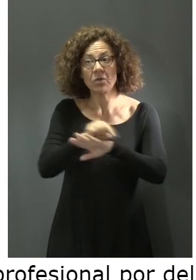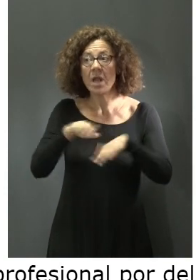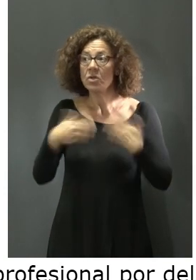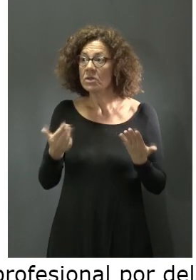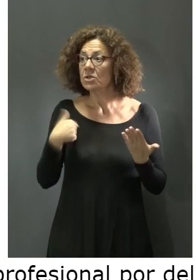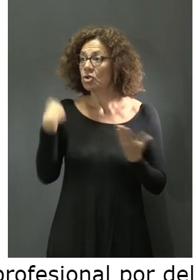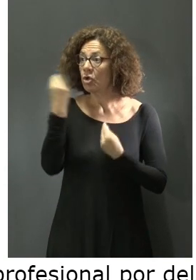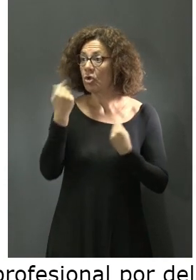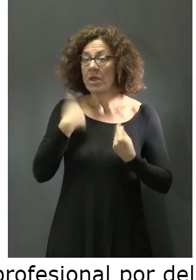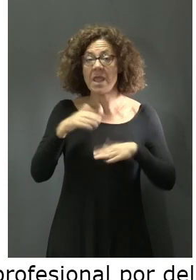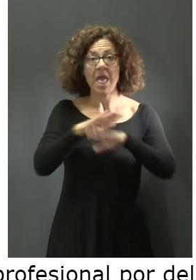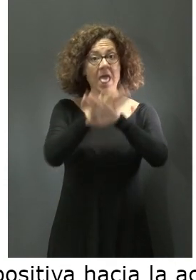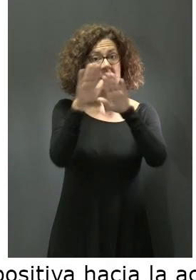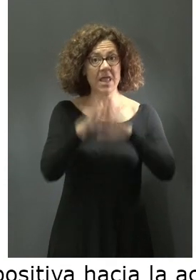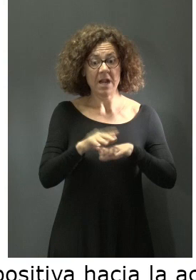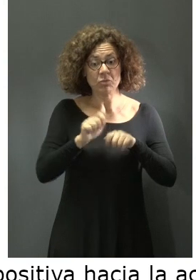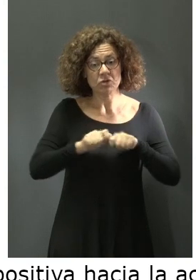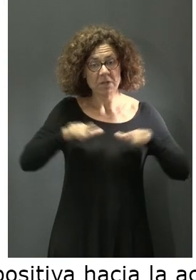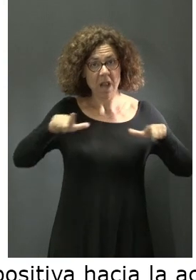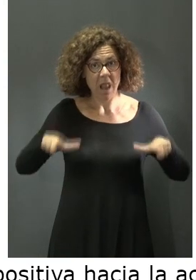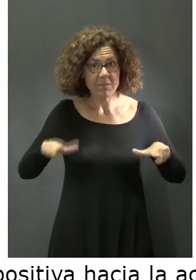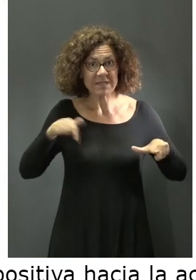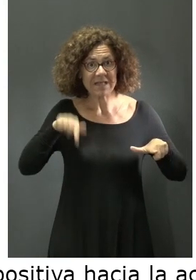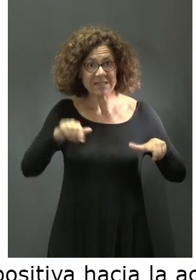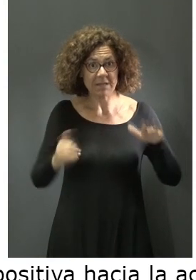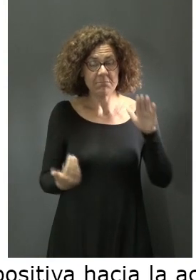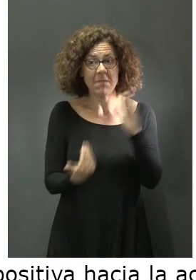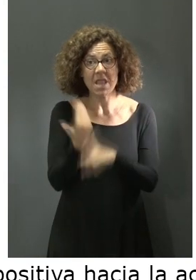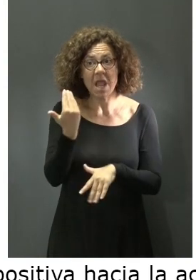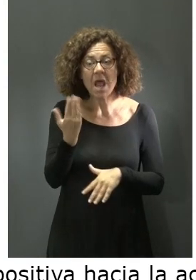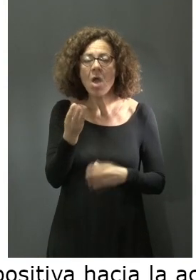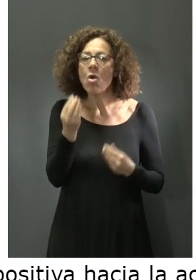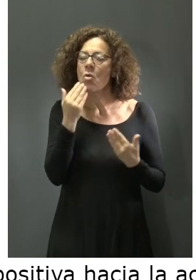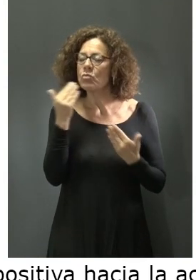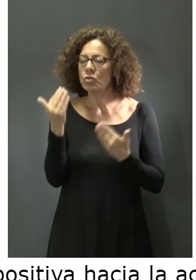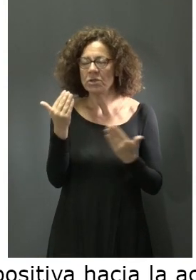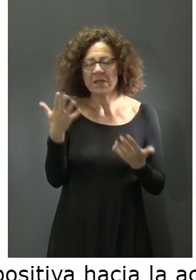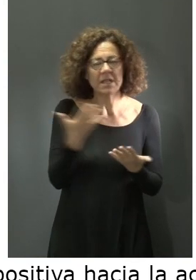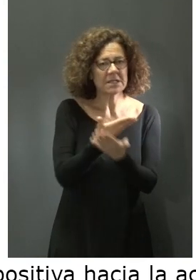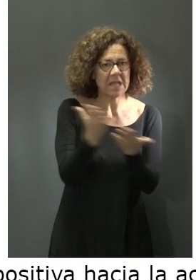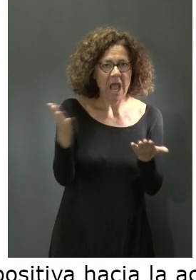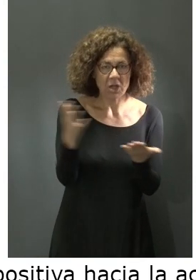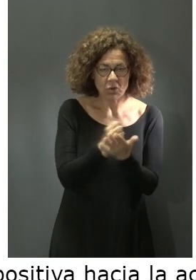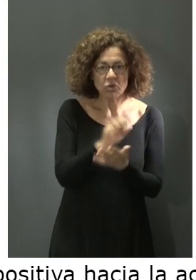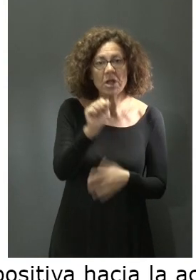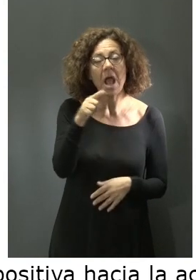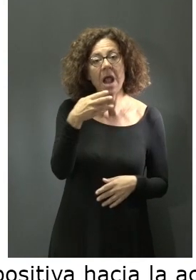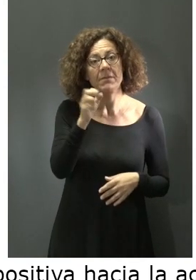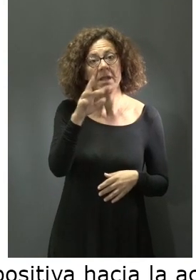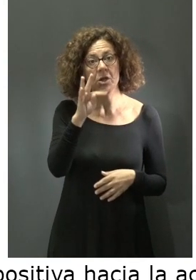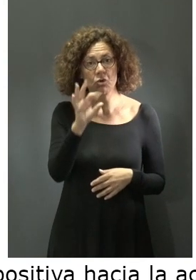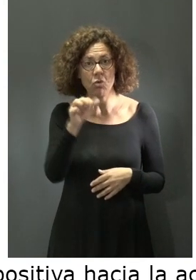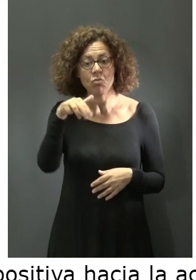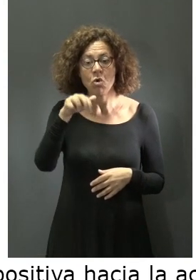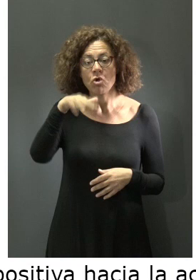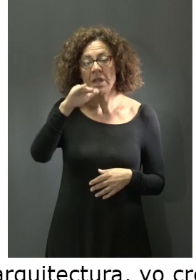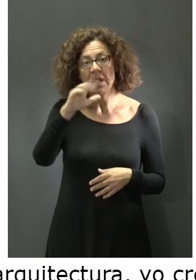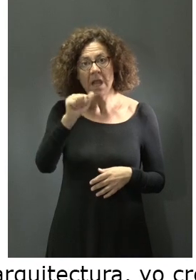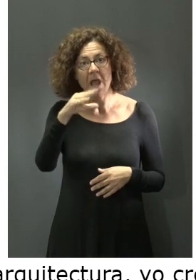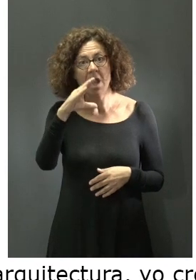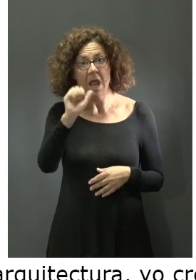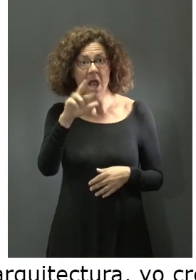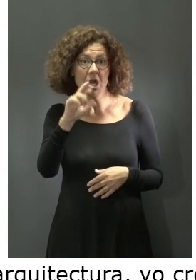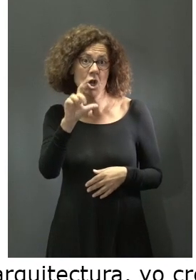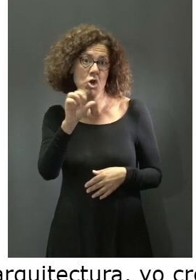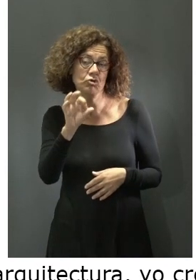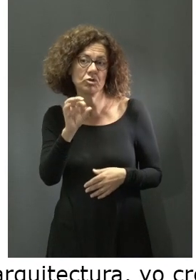que cerramos la mesa de esta mañana. Muchas gracias a todos, muchas gracias a Alberto, Mónica, Carlos por estar aquí y